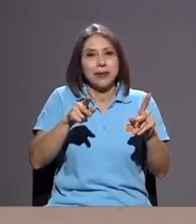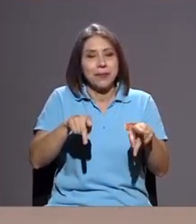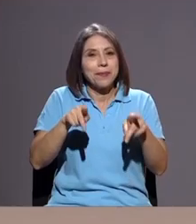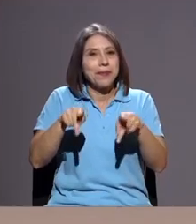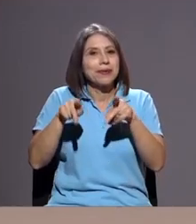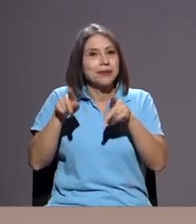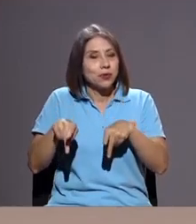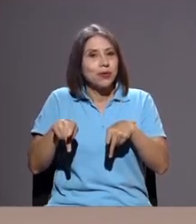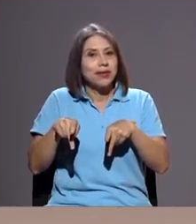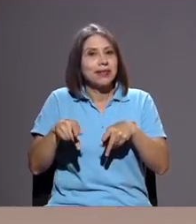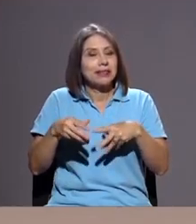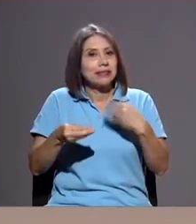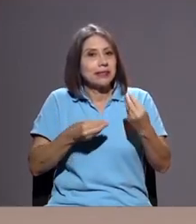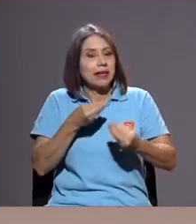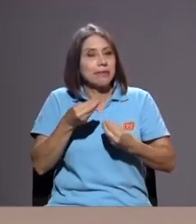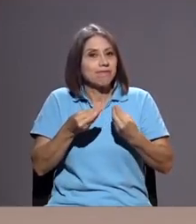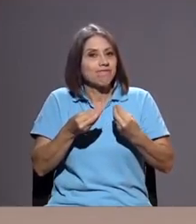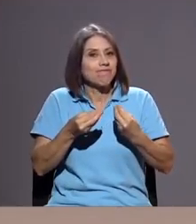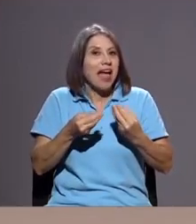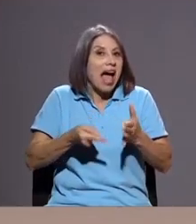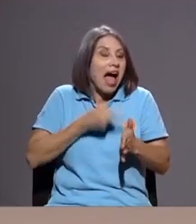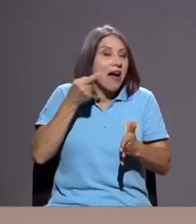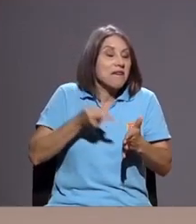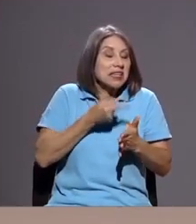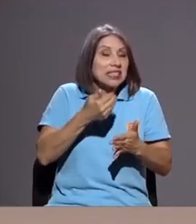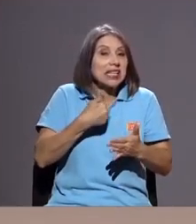el razonamiento jurídico a veces y a veces